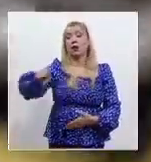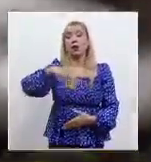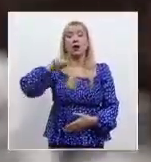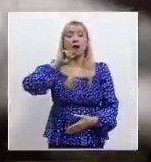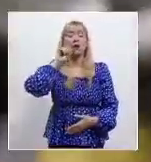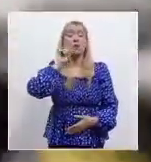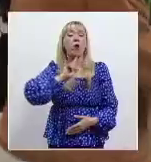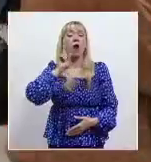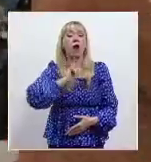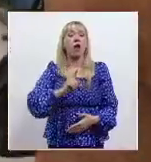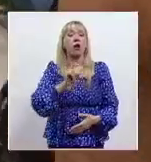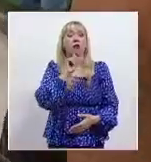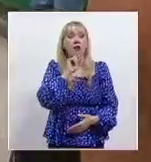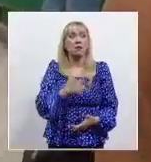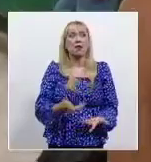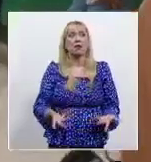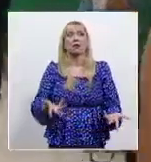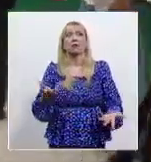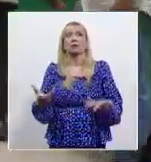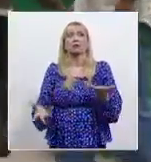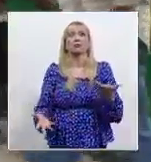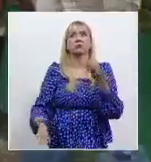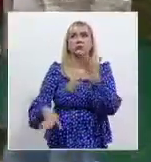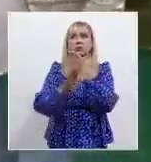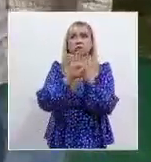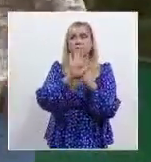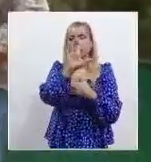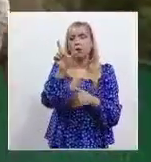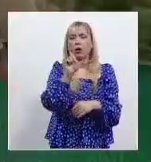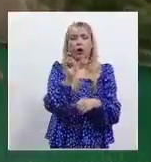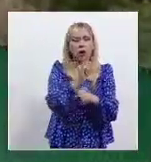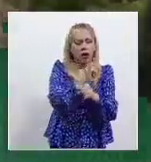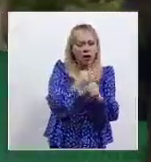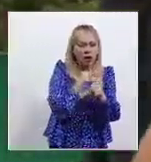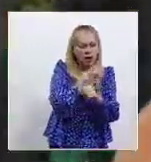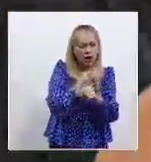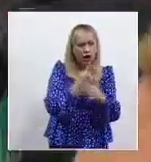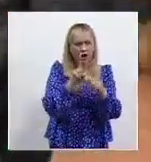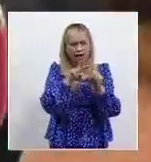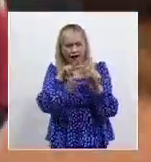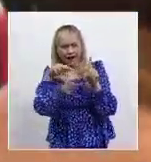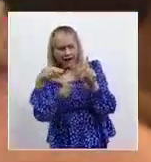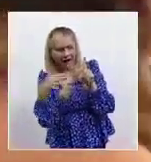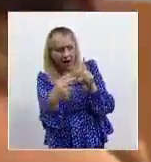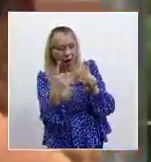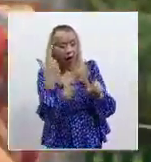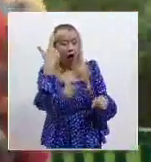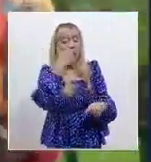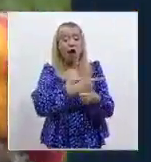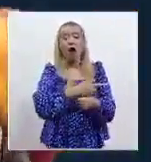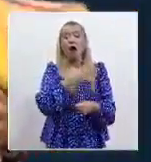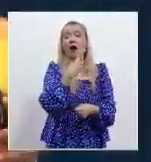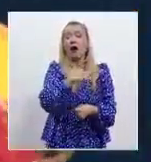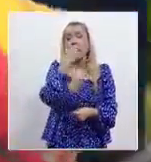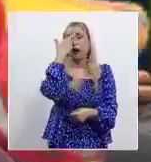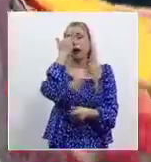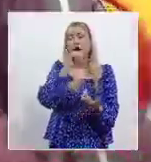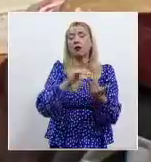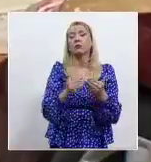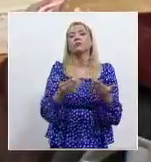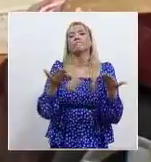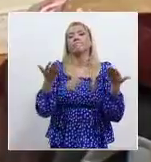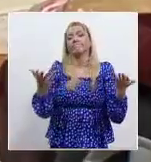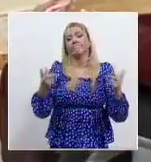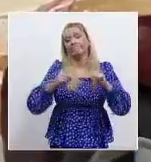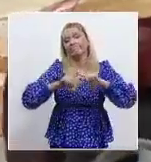Y comentaron que cuando se investiga y se juzga desde la perspectiva de género, el contexto se